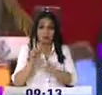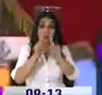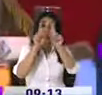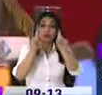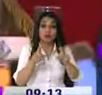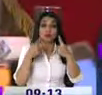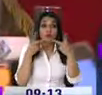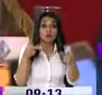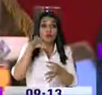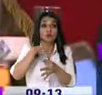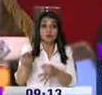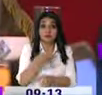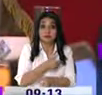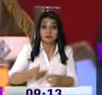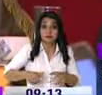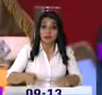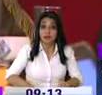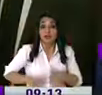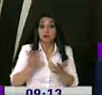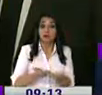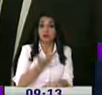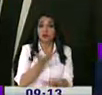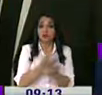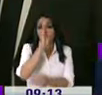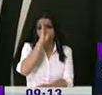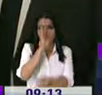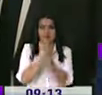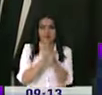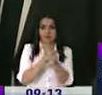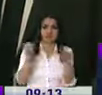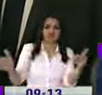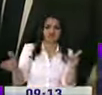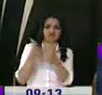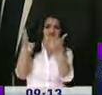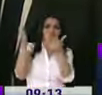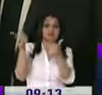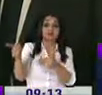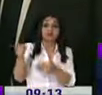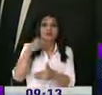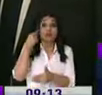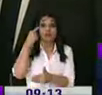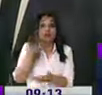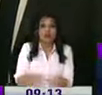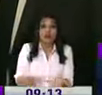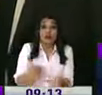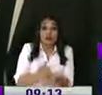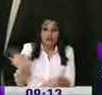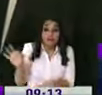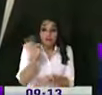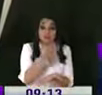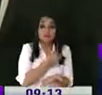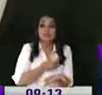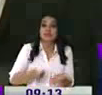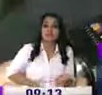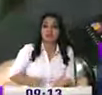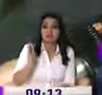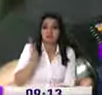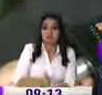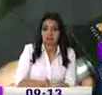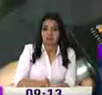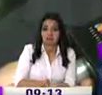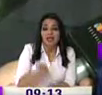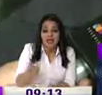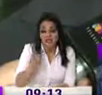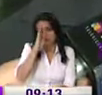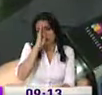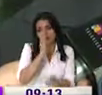convocada por el presidente Lenín Moreno tiene un solo objetivo: bloquear la posibilidad de que Rafael Correa vuelva a la presidencia de la República. Yo creo